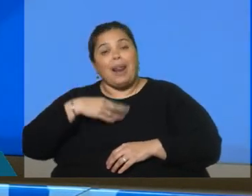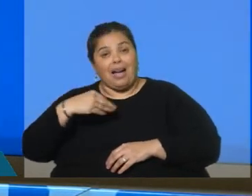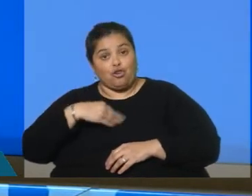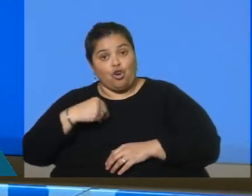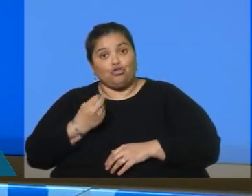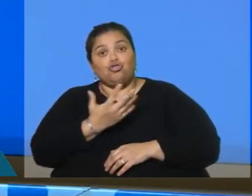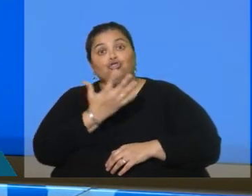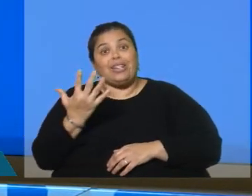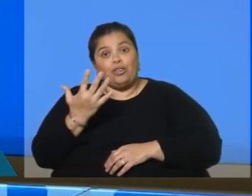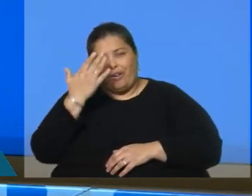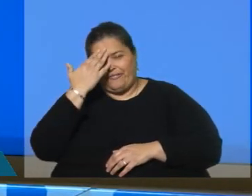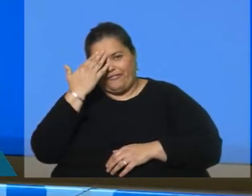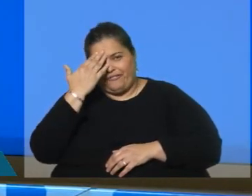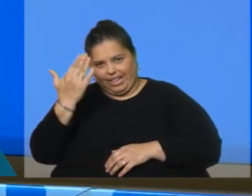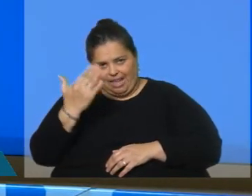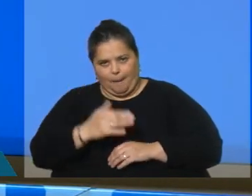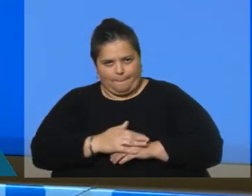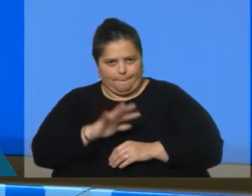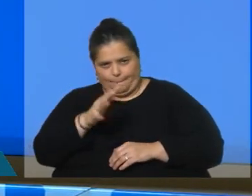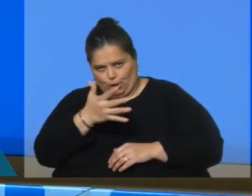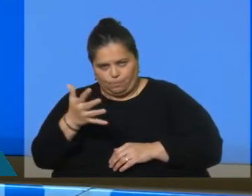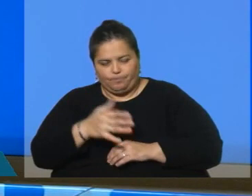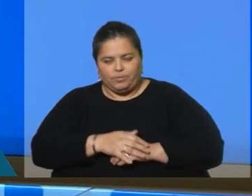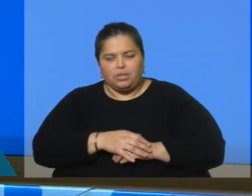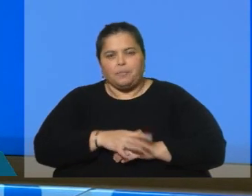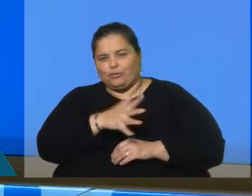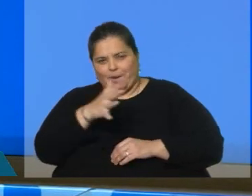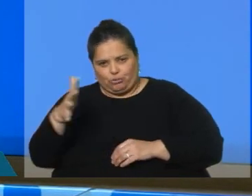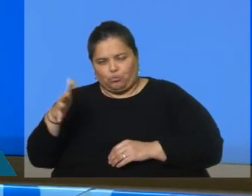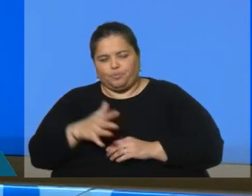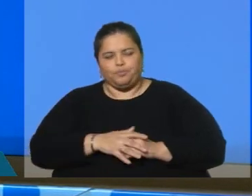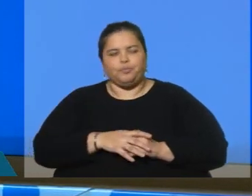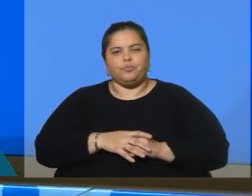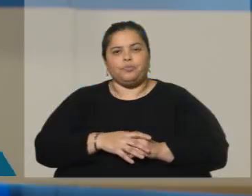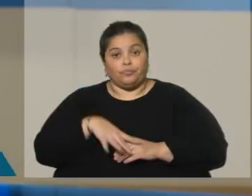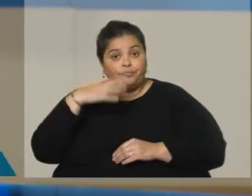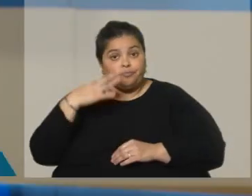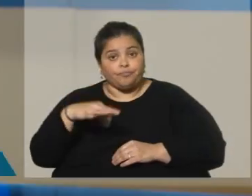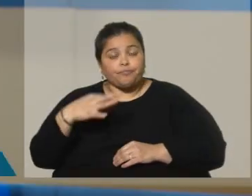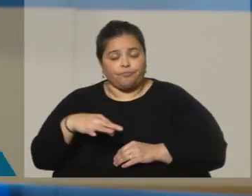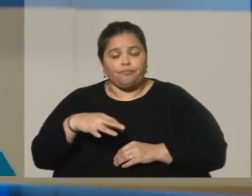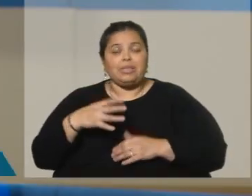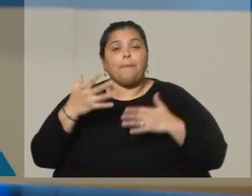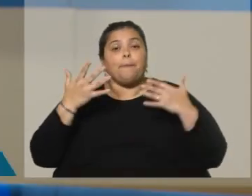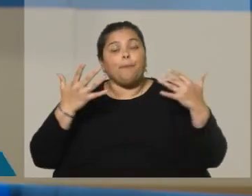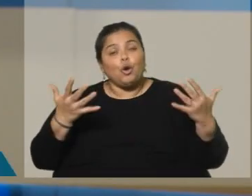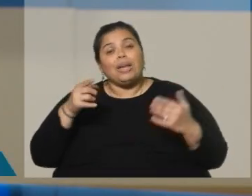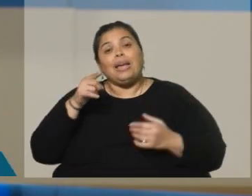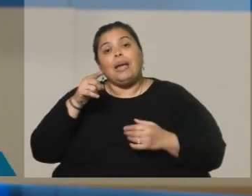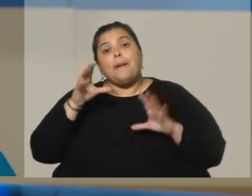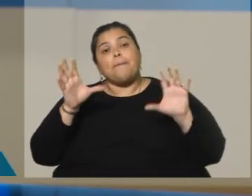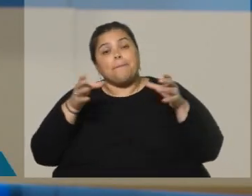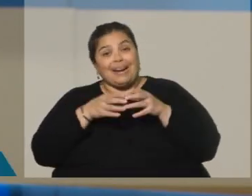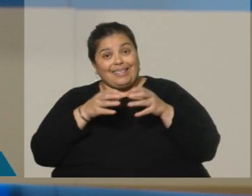cinco el frente amplio este los grandes números Ahí está lo que pasa que también los partidos